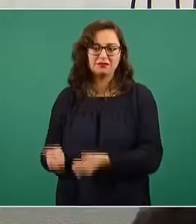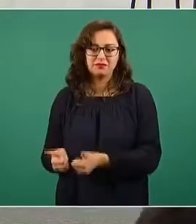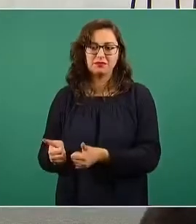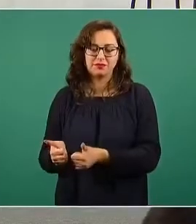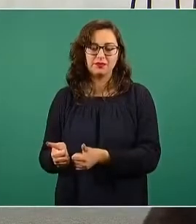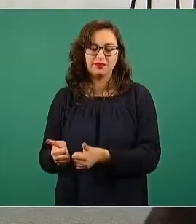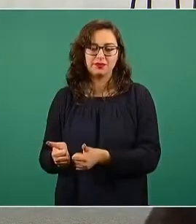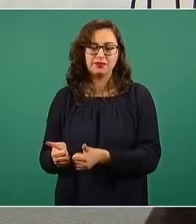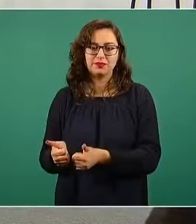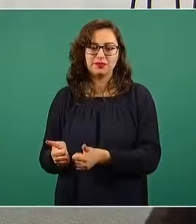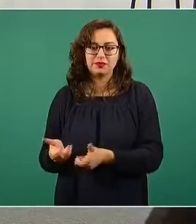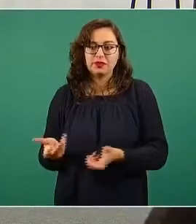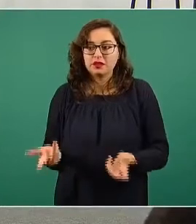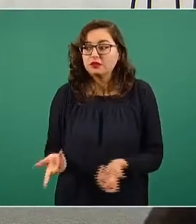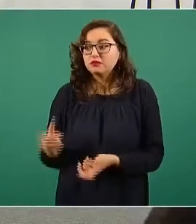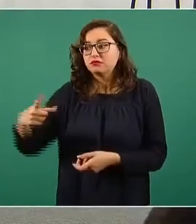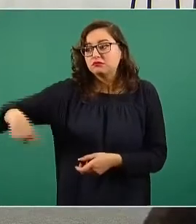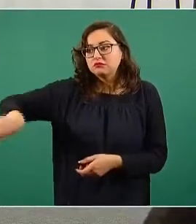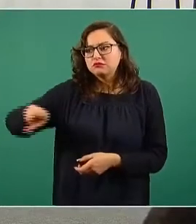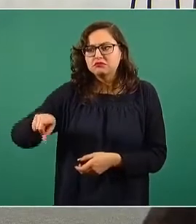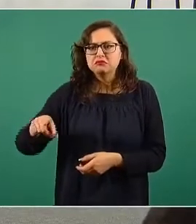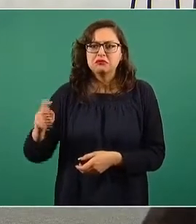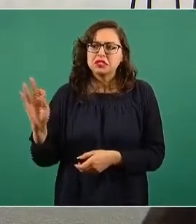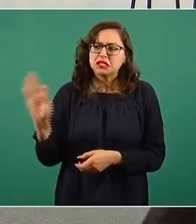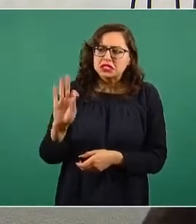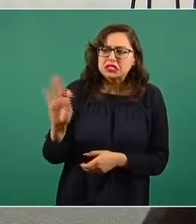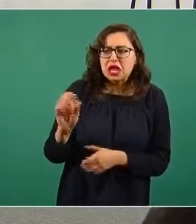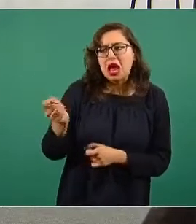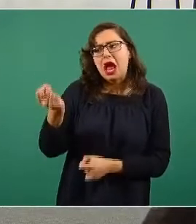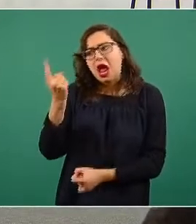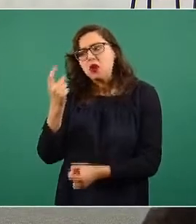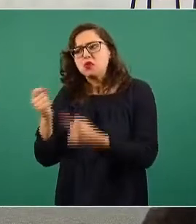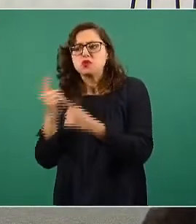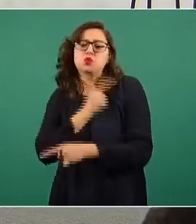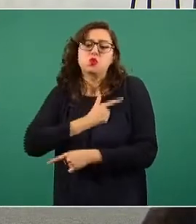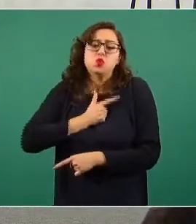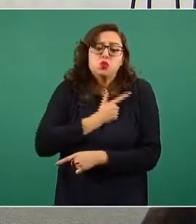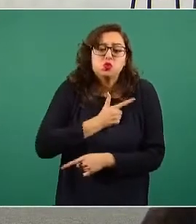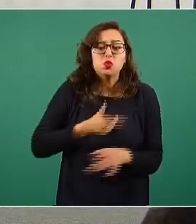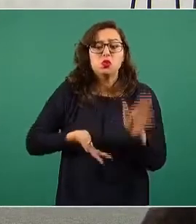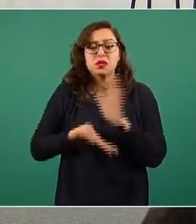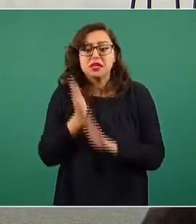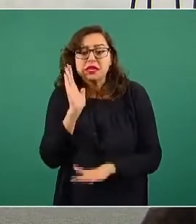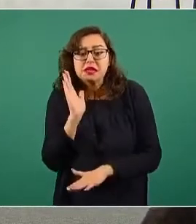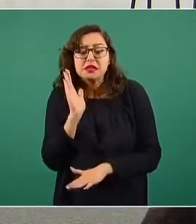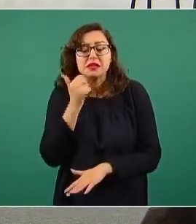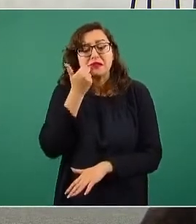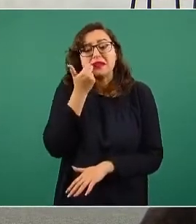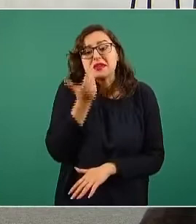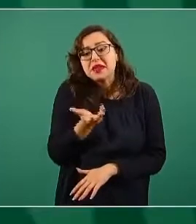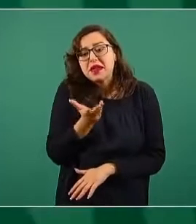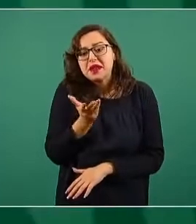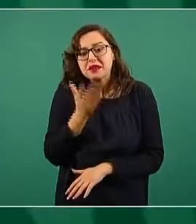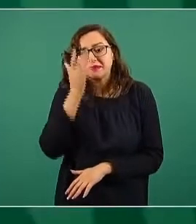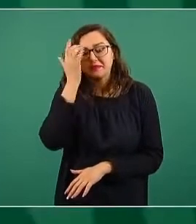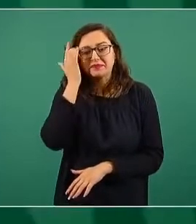por razones que no sean justamente otras, que no sea